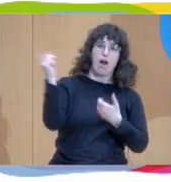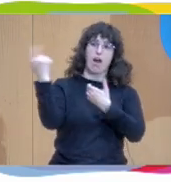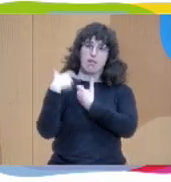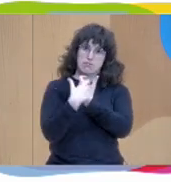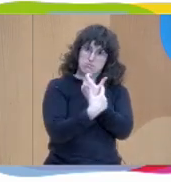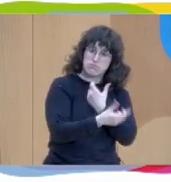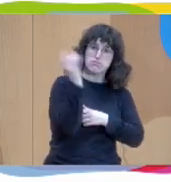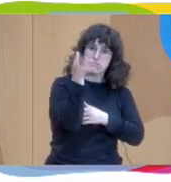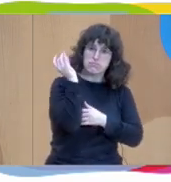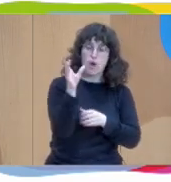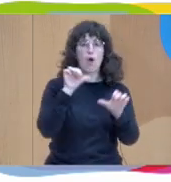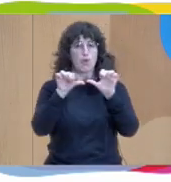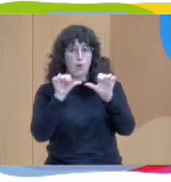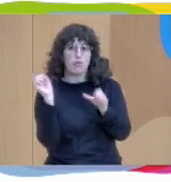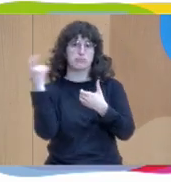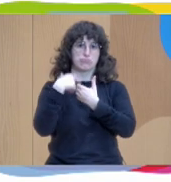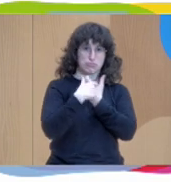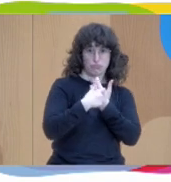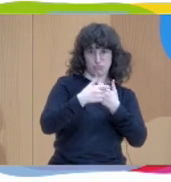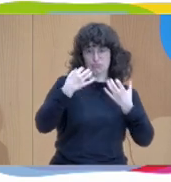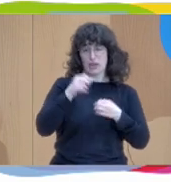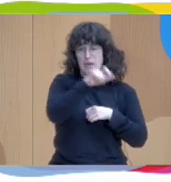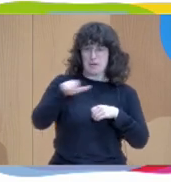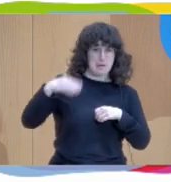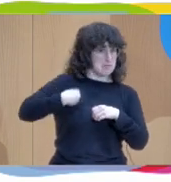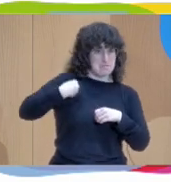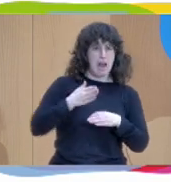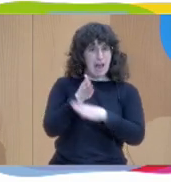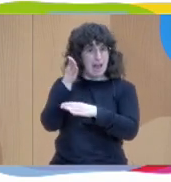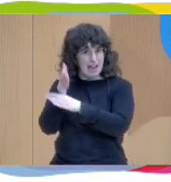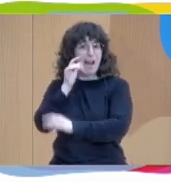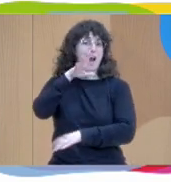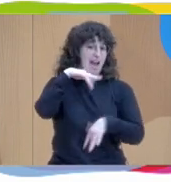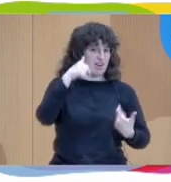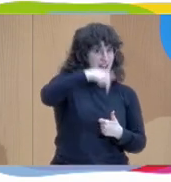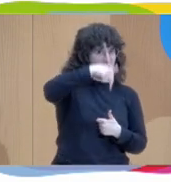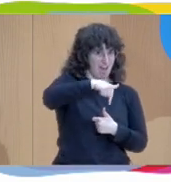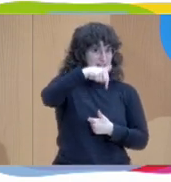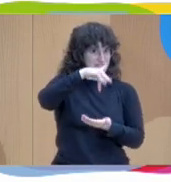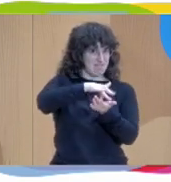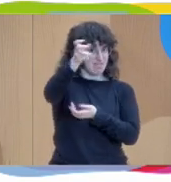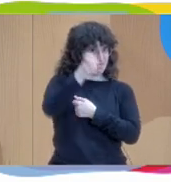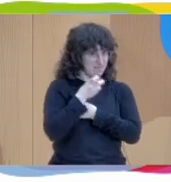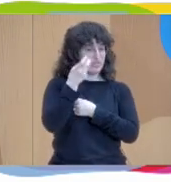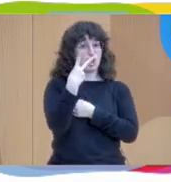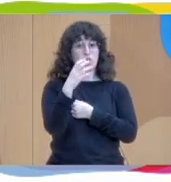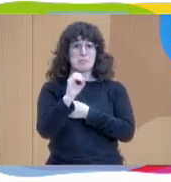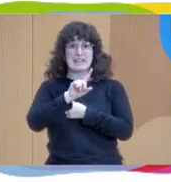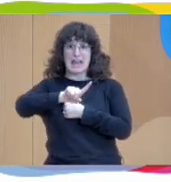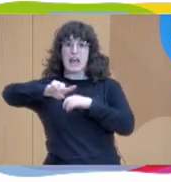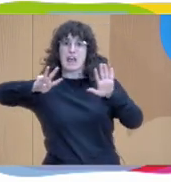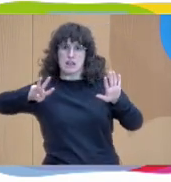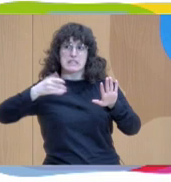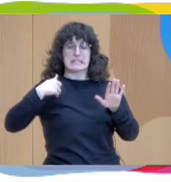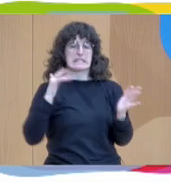están también hoy aquí en este congreso en 201 ya había un contacto y y se estaba desarrollando